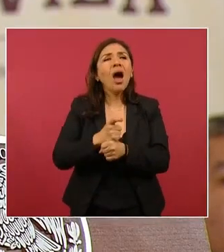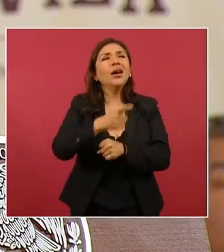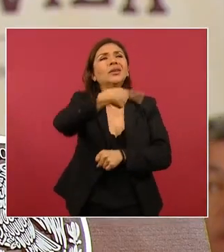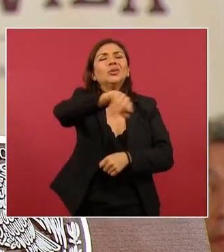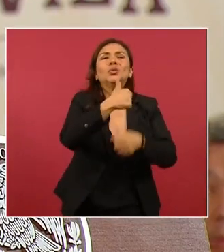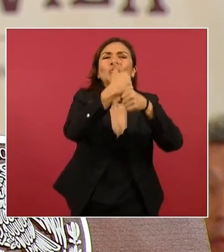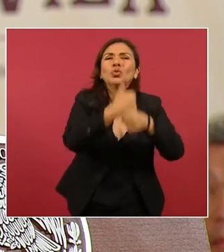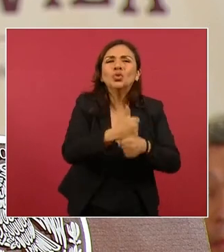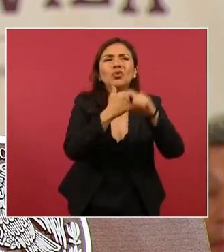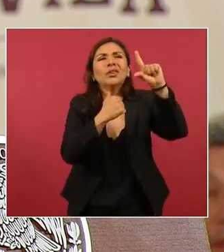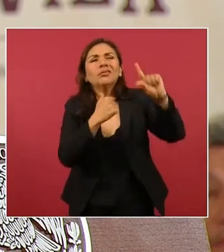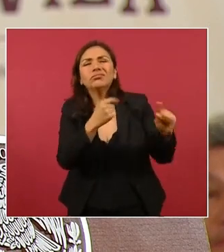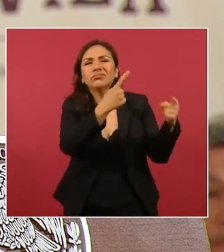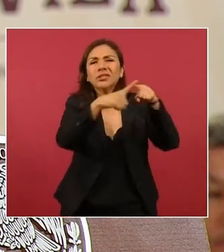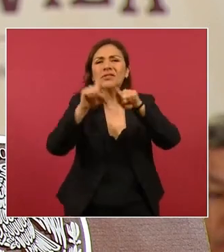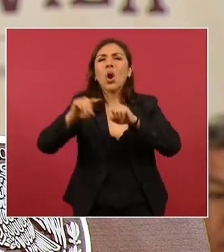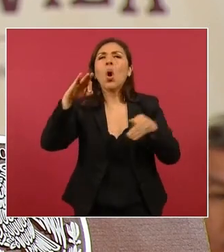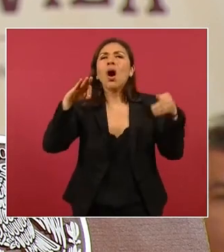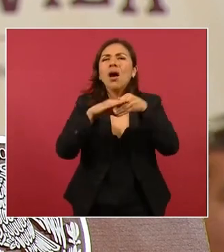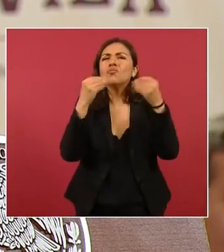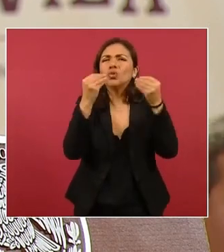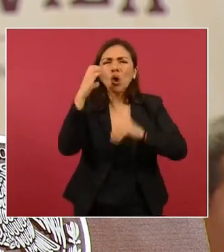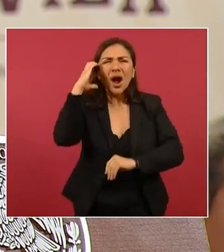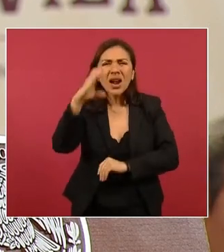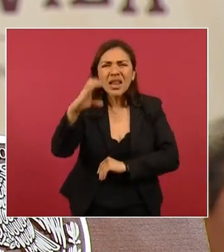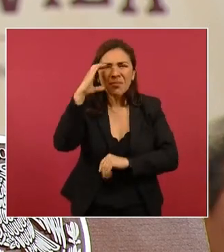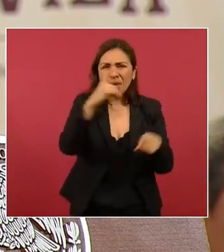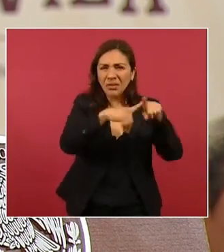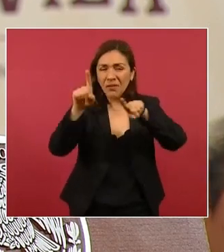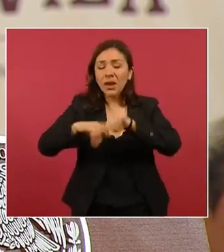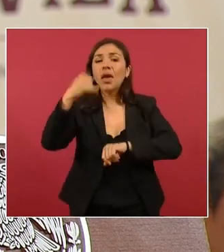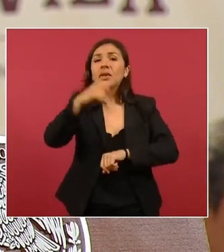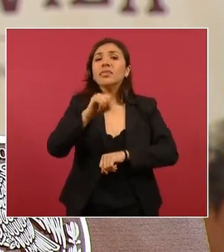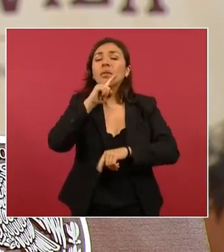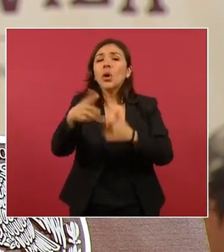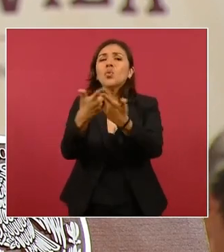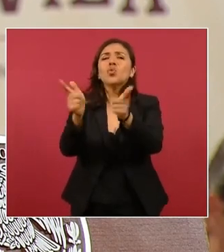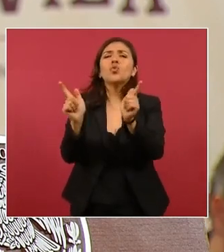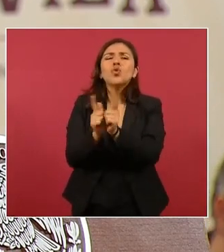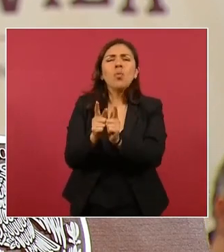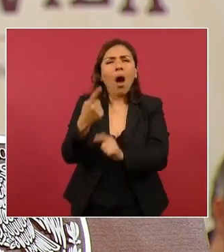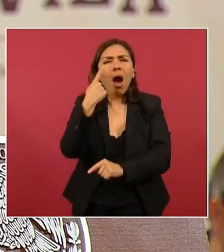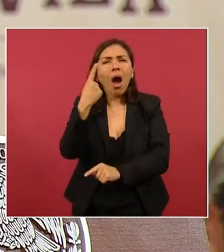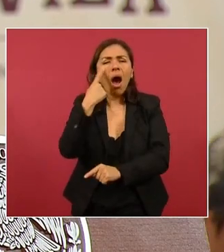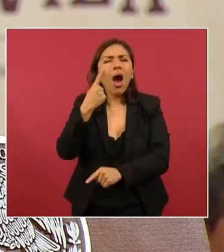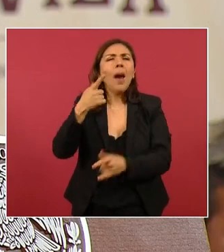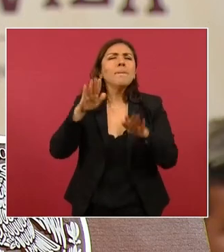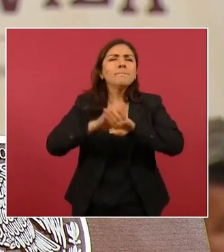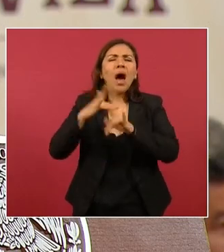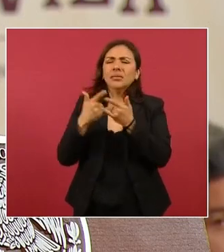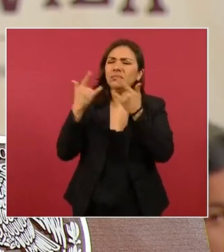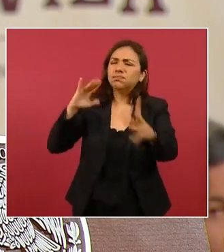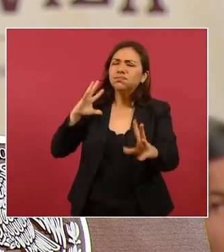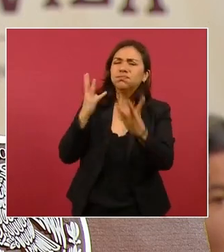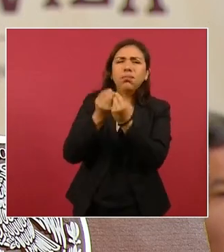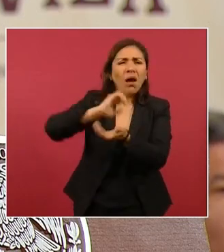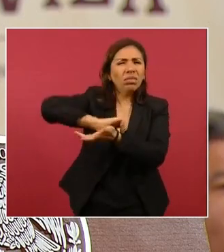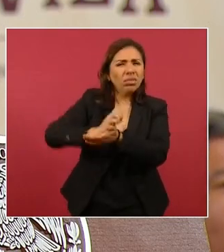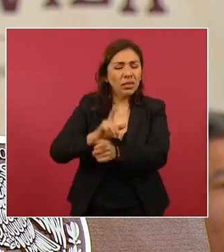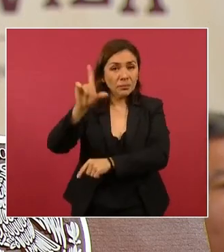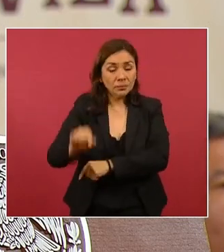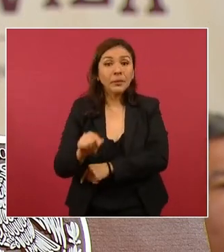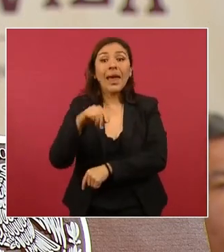social, con alta incidencia delictiva y a integrantes de grupos históricamente discriminados. Decir que para el